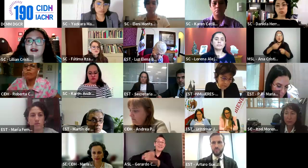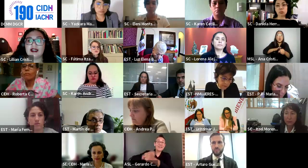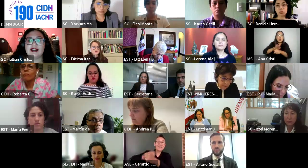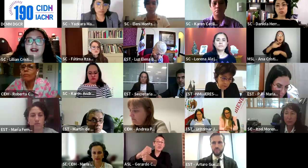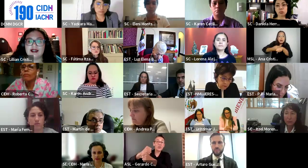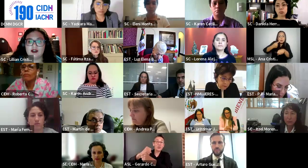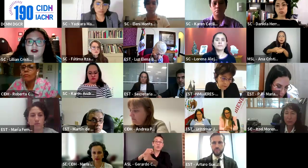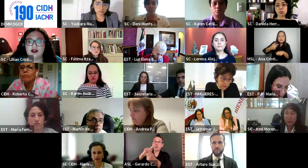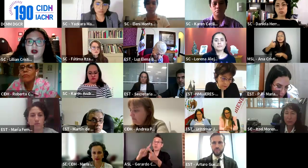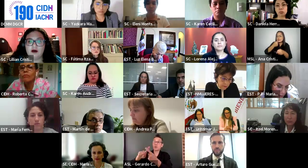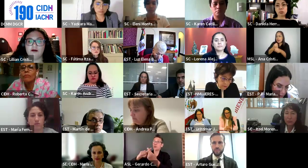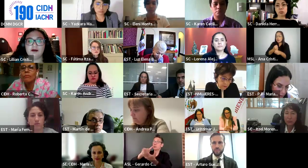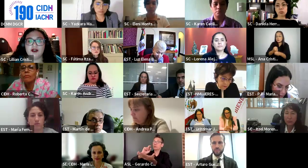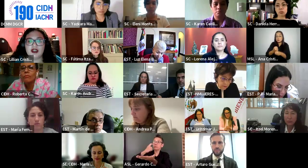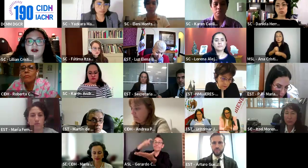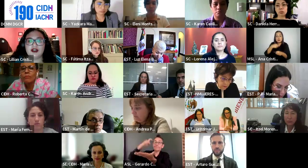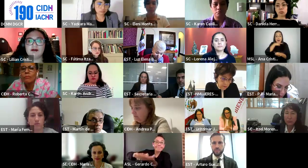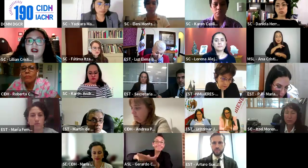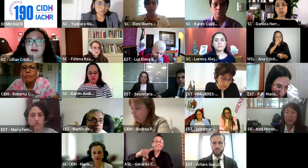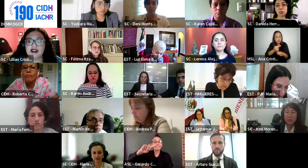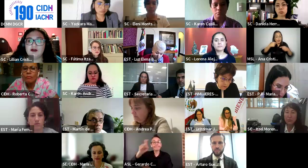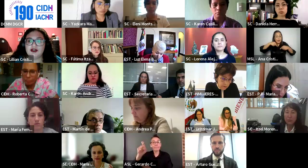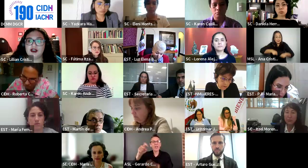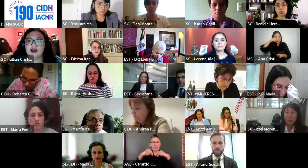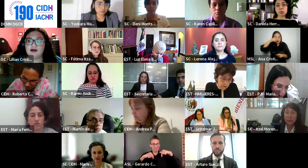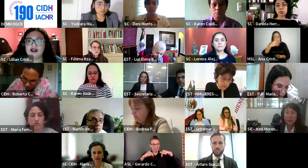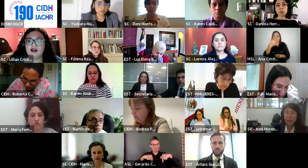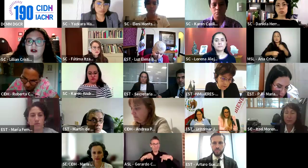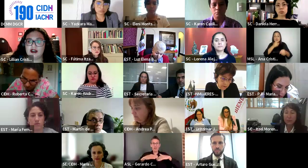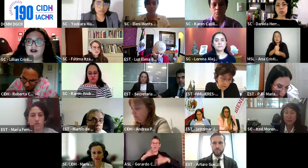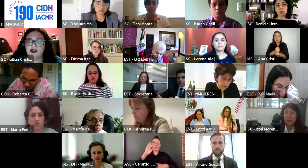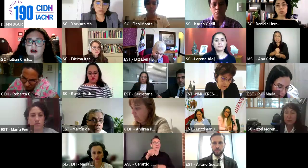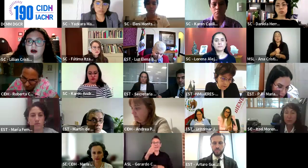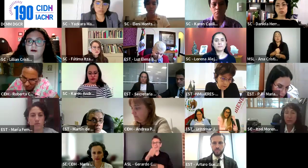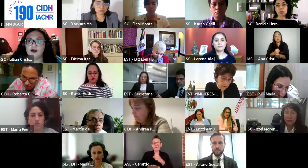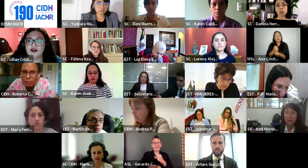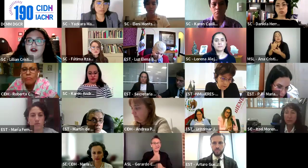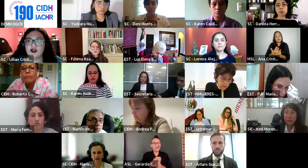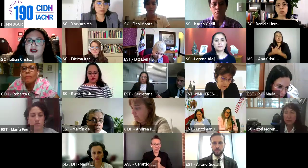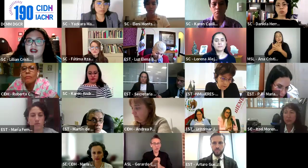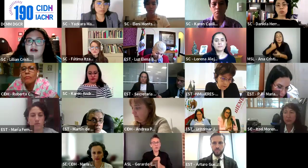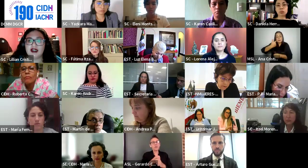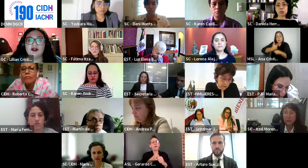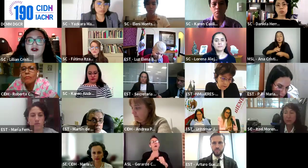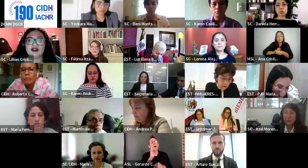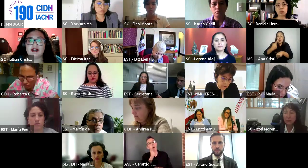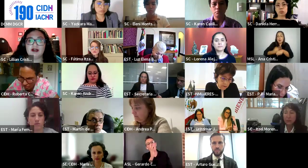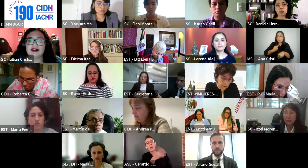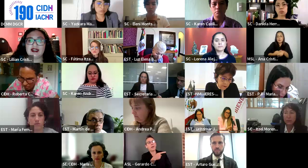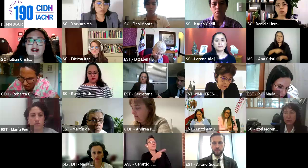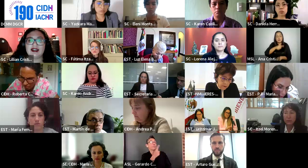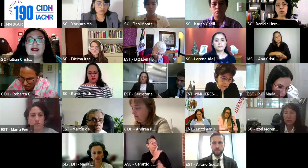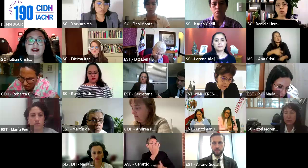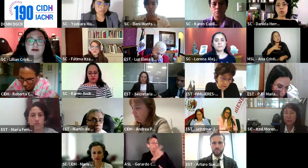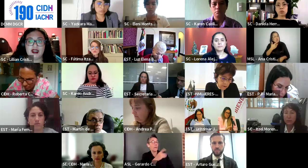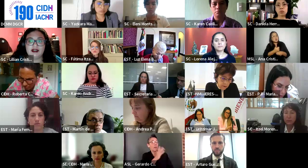a ser de hasta 10 años, mismos años donde se minimizan nuestros síntomas y dolores. Muchos doctores, al ver que nuestros exámenes